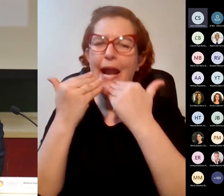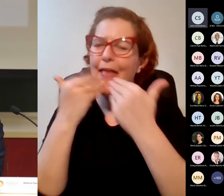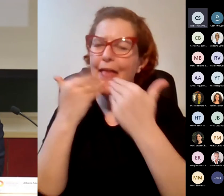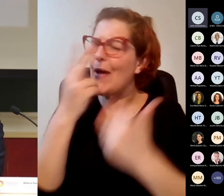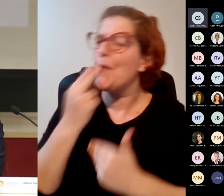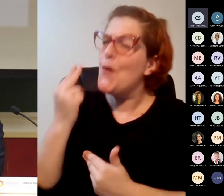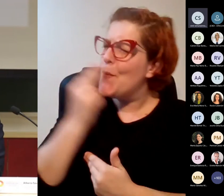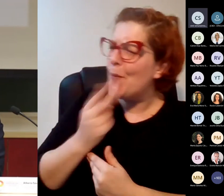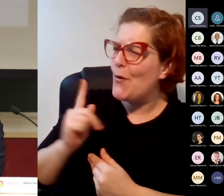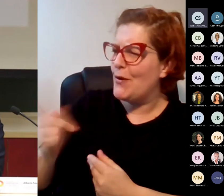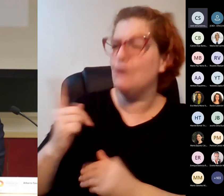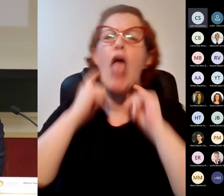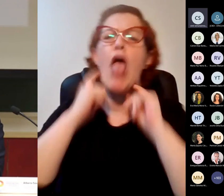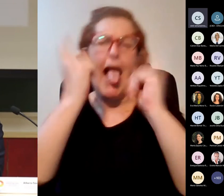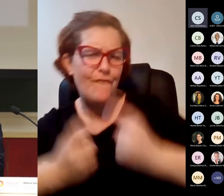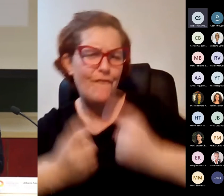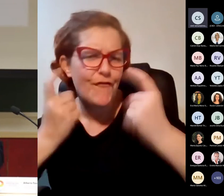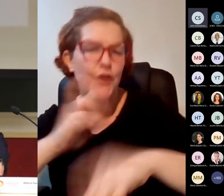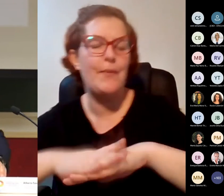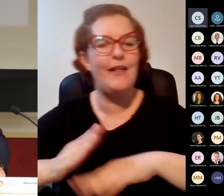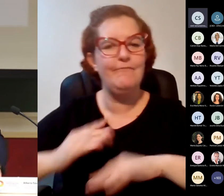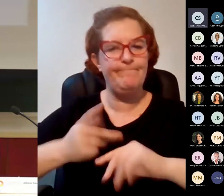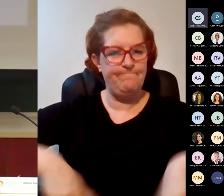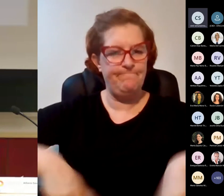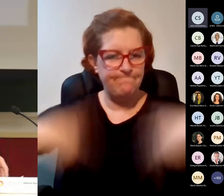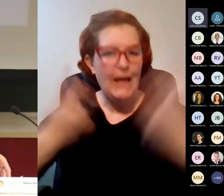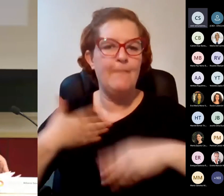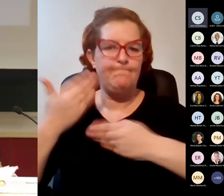y empuje que nos permite seguir avanzando